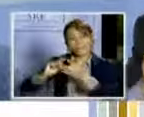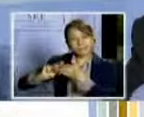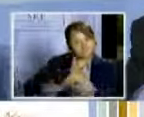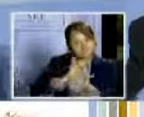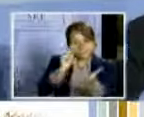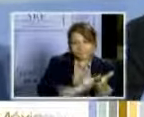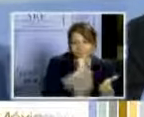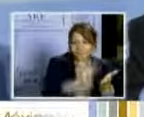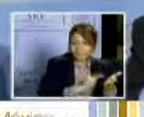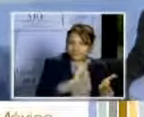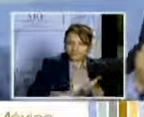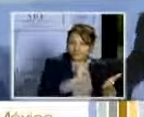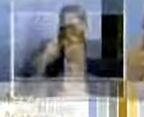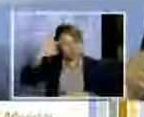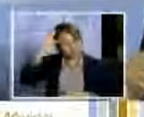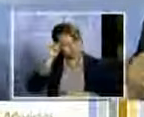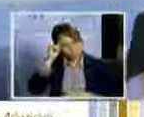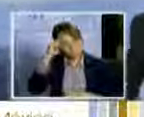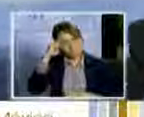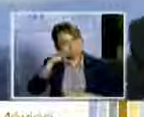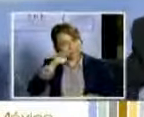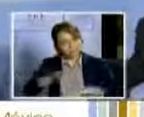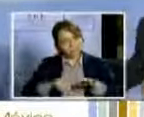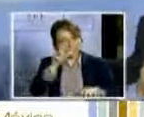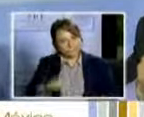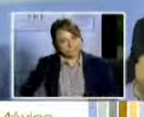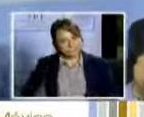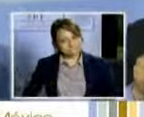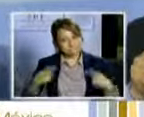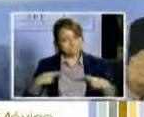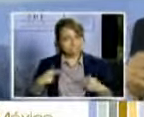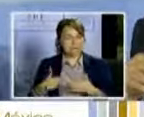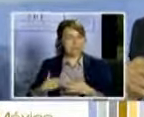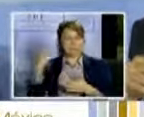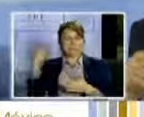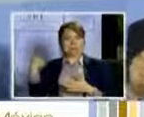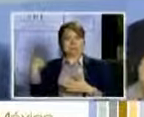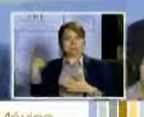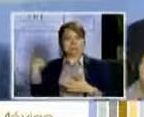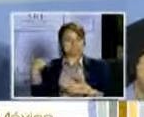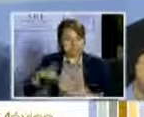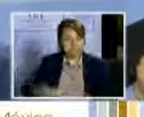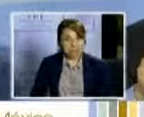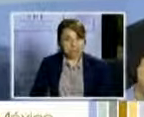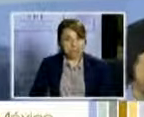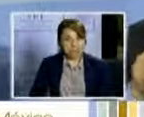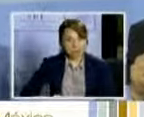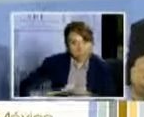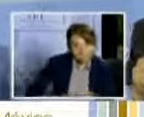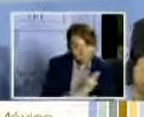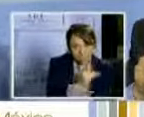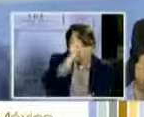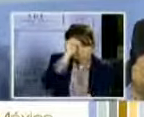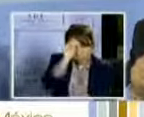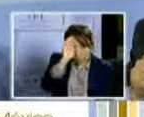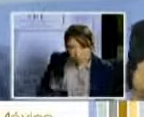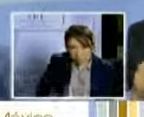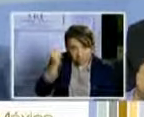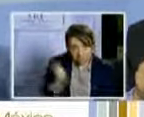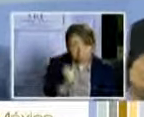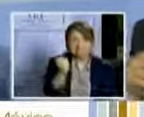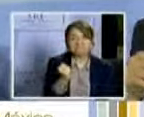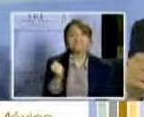de la persona un rango que no tenían. Hoy los tratados tienen rango constitucional y deben ser